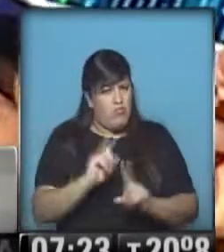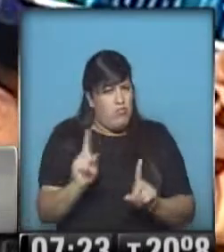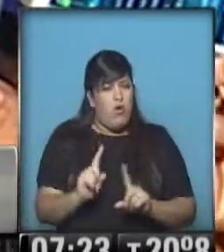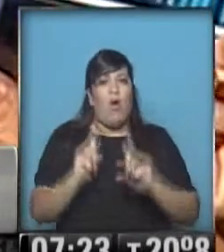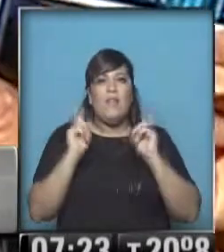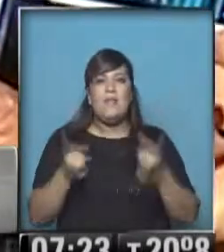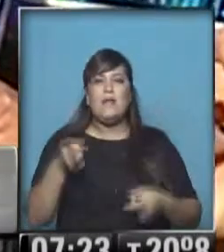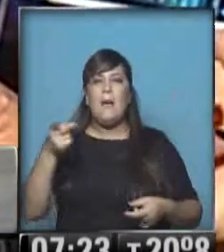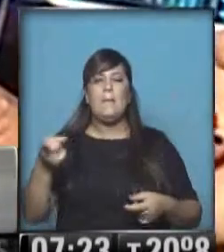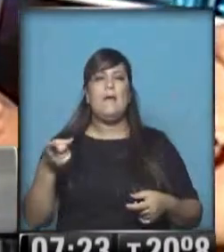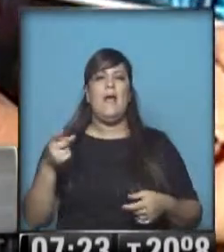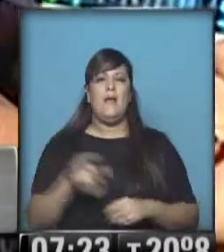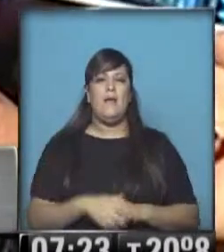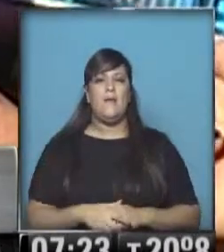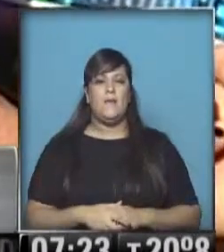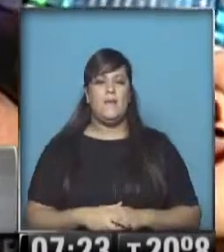eventualmente suman